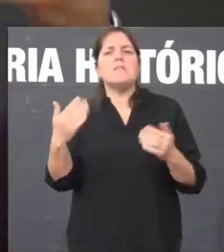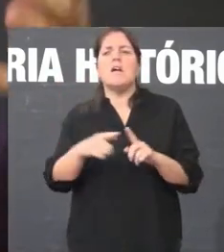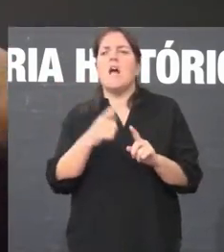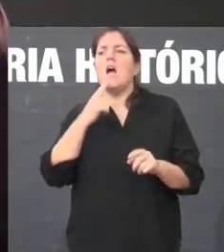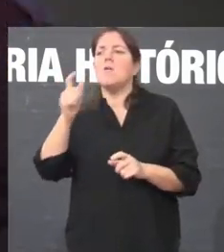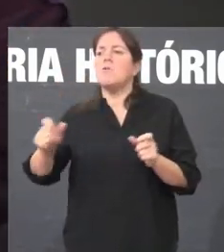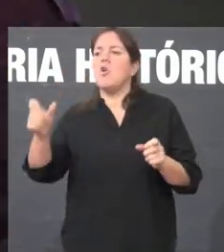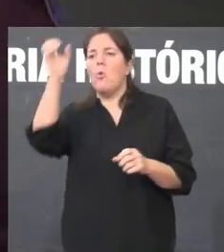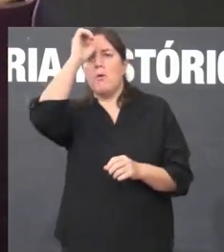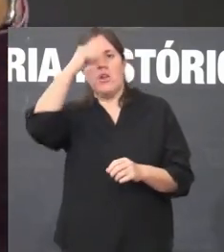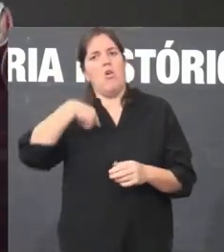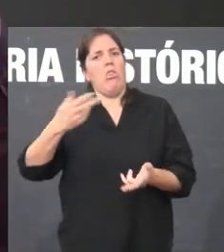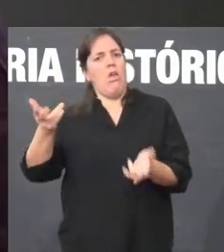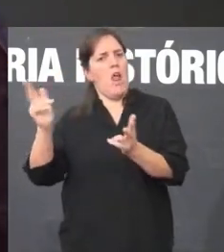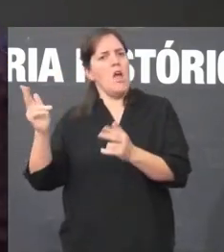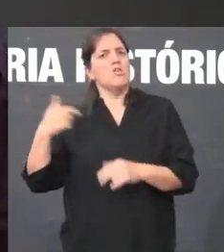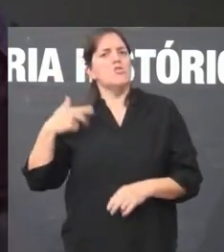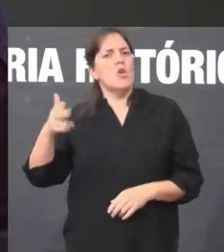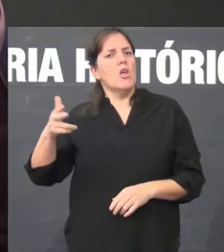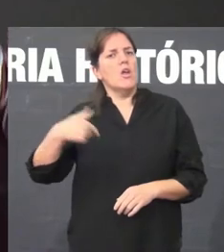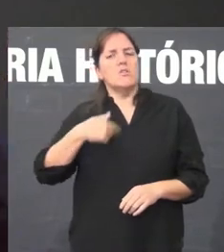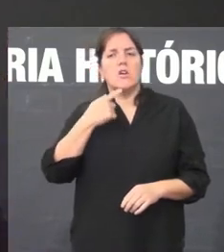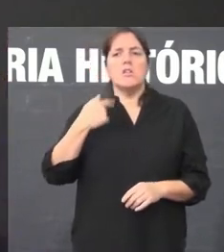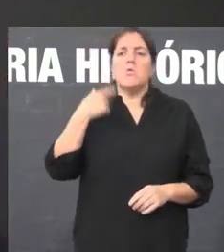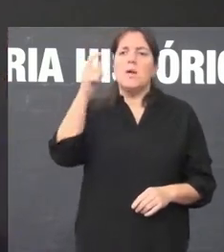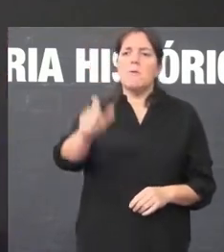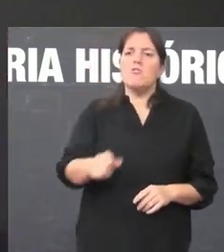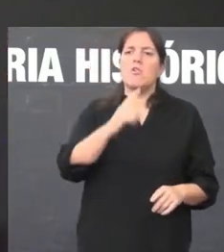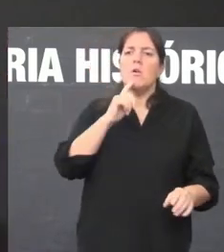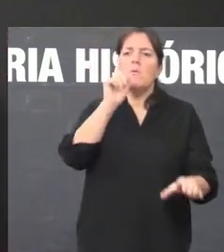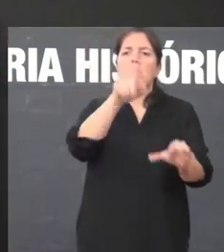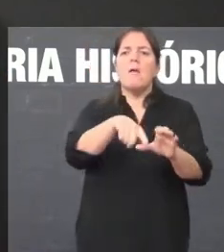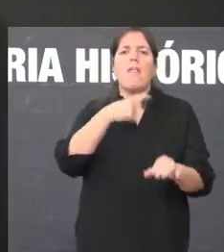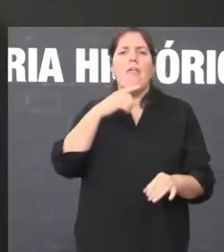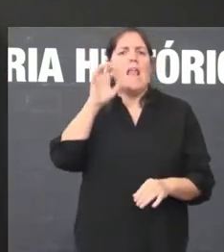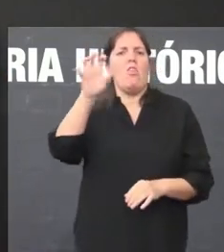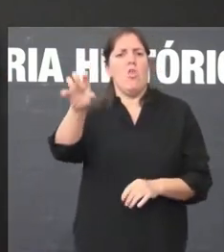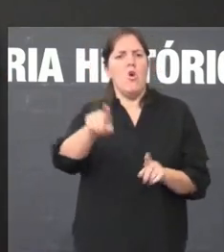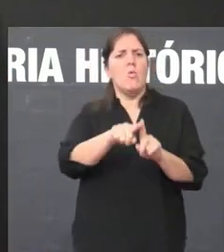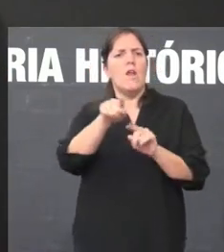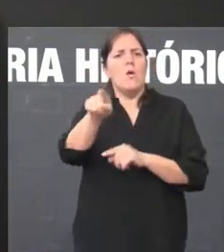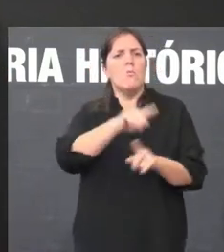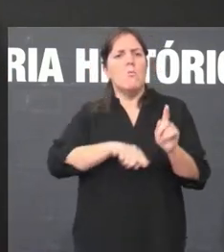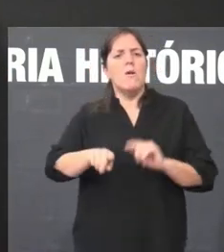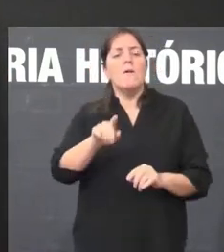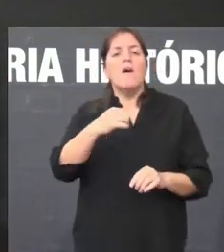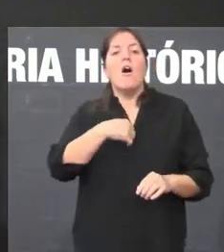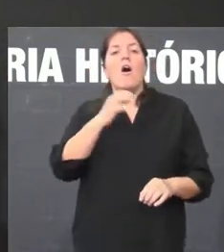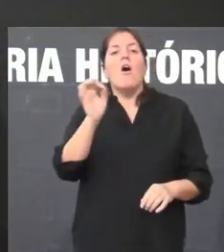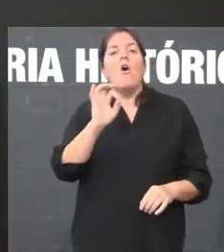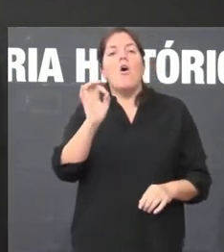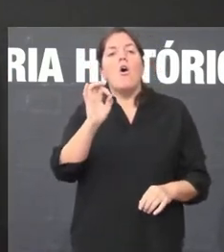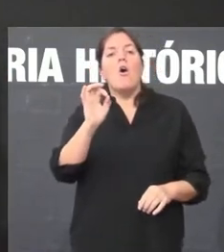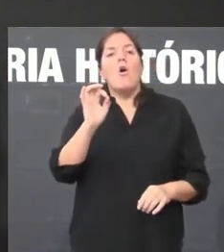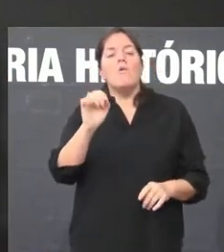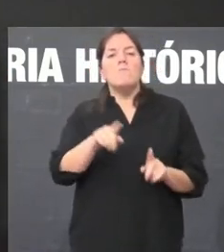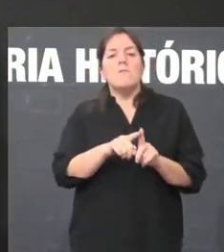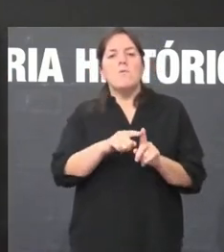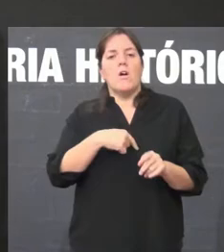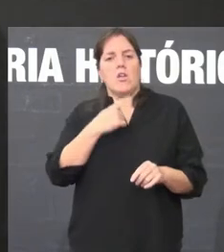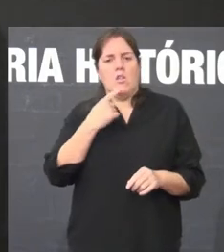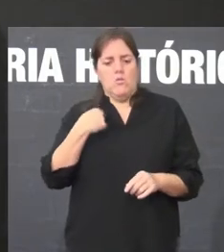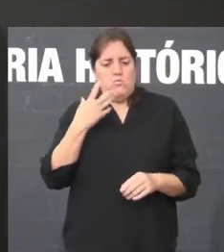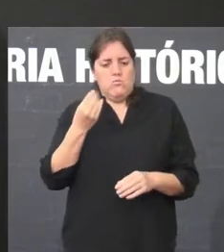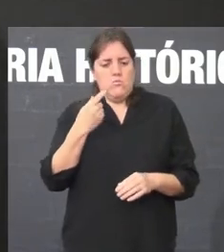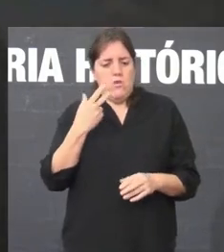opinar, todo, pues si alguien se reconoce como nación es que ahí hay un problema, etcétera. Pues bueno, o si no, vamos a avanzar muy poco. Yo tengo mucha familia